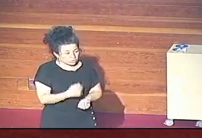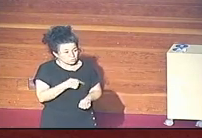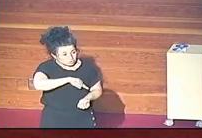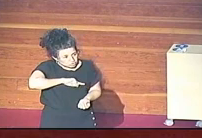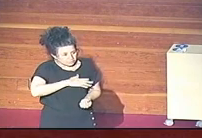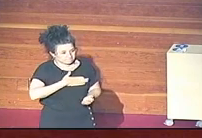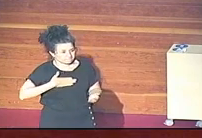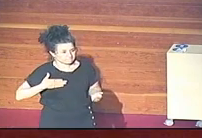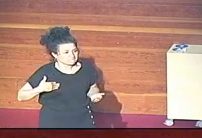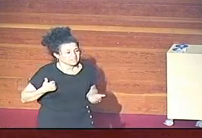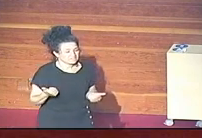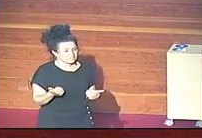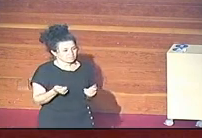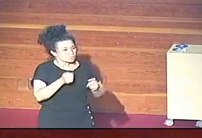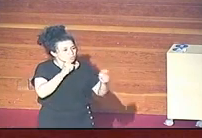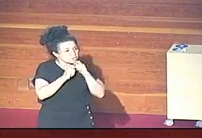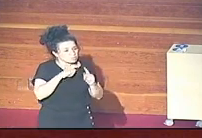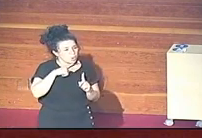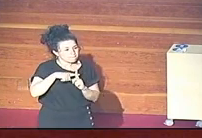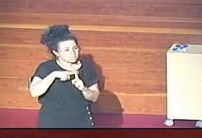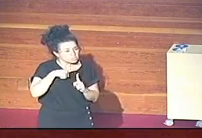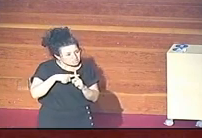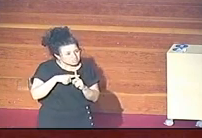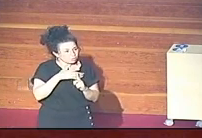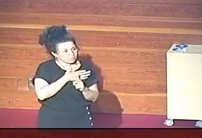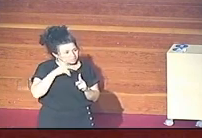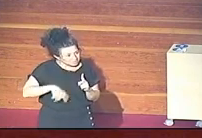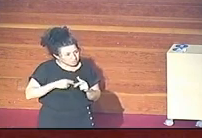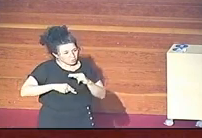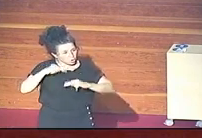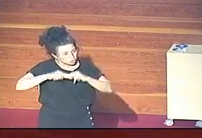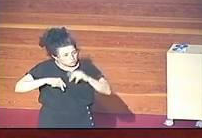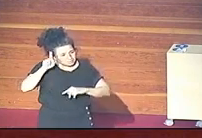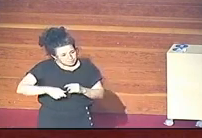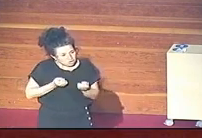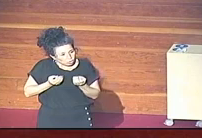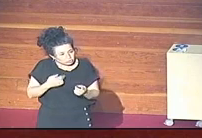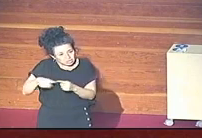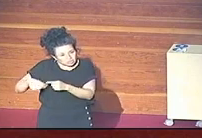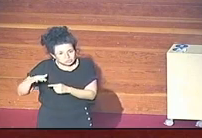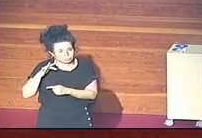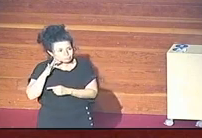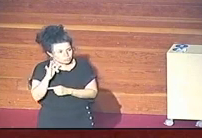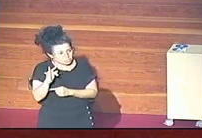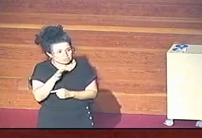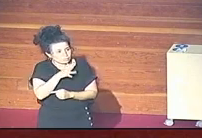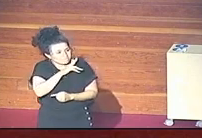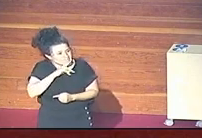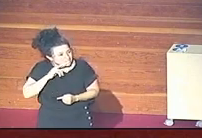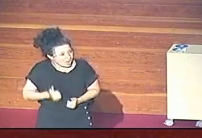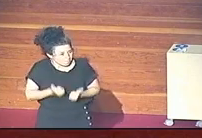bueno pues lo del periodismo en positivo y constructivo y contar otra serie de iniciativas que tiene mucho mucho más valor